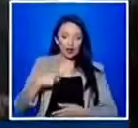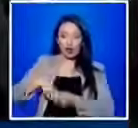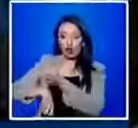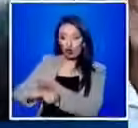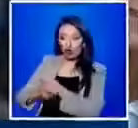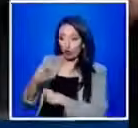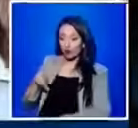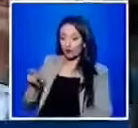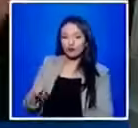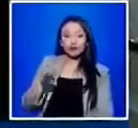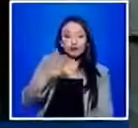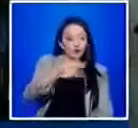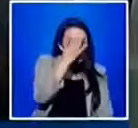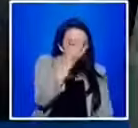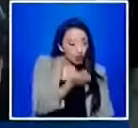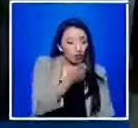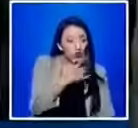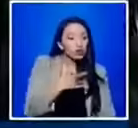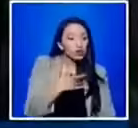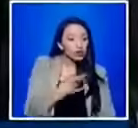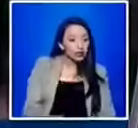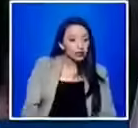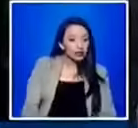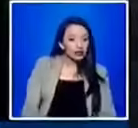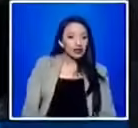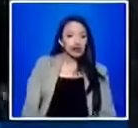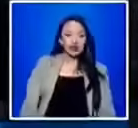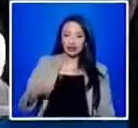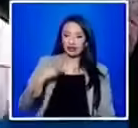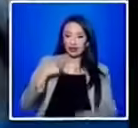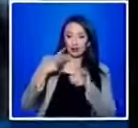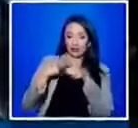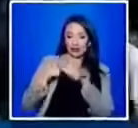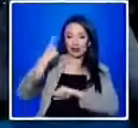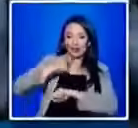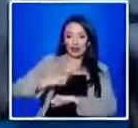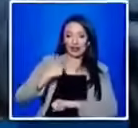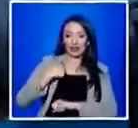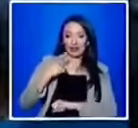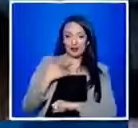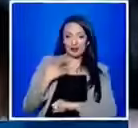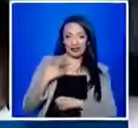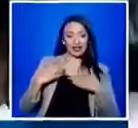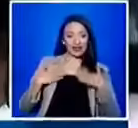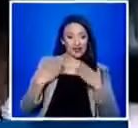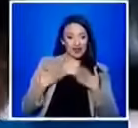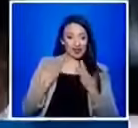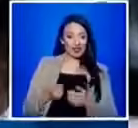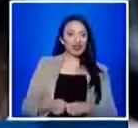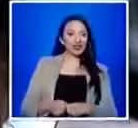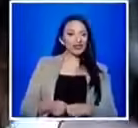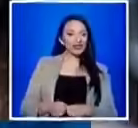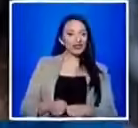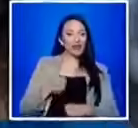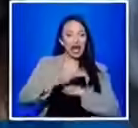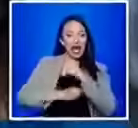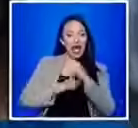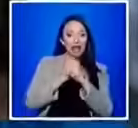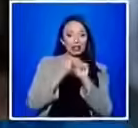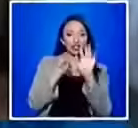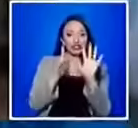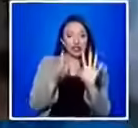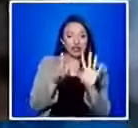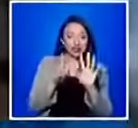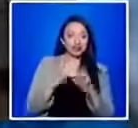Buenos días, ¿cómo te sientes? Yo me siento bien, es mi primer día y me siento feliz. ¿A qué año? A